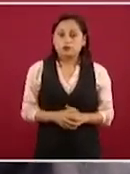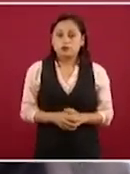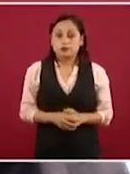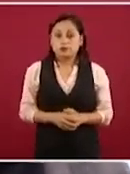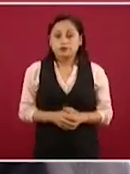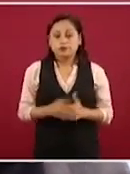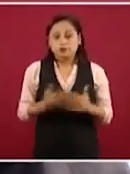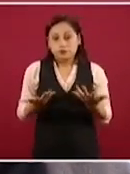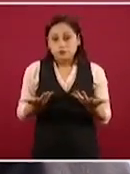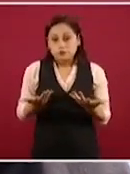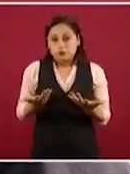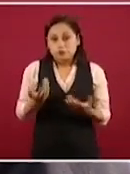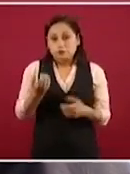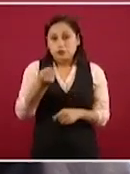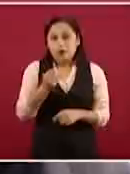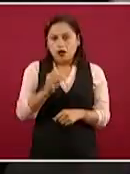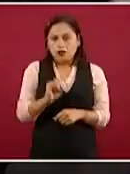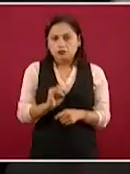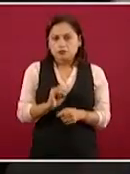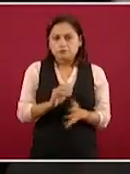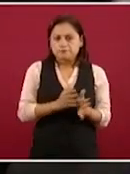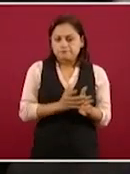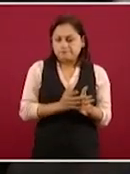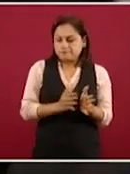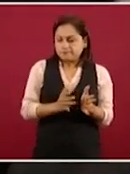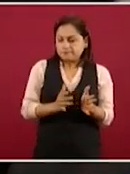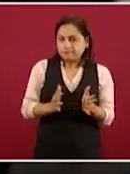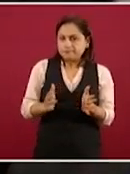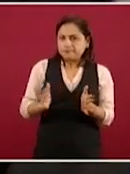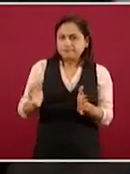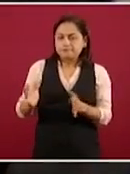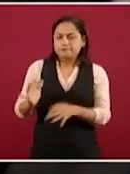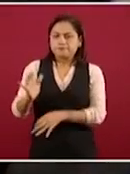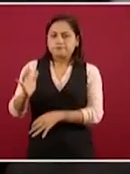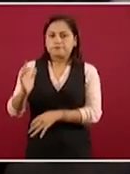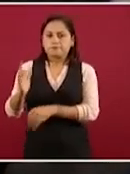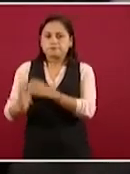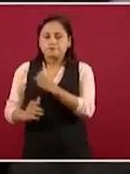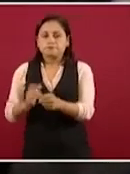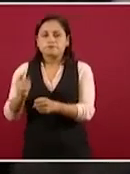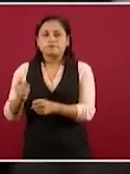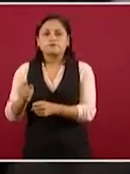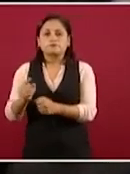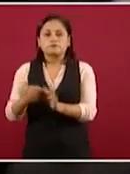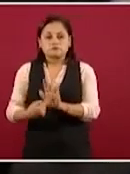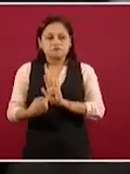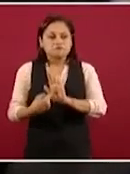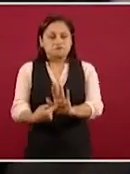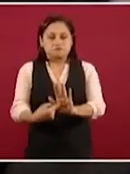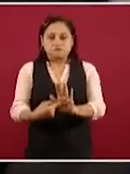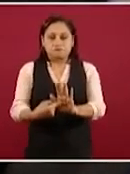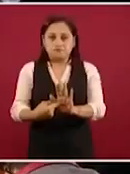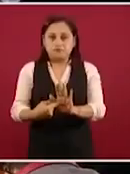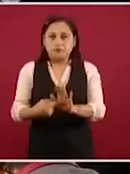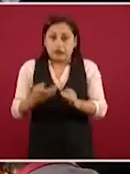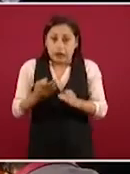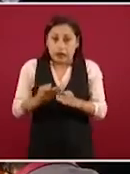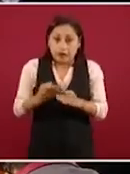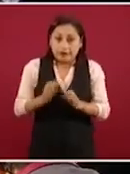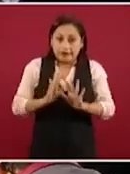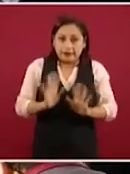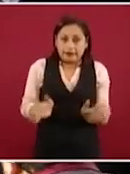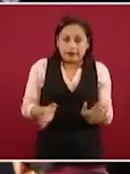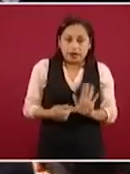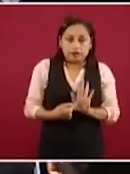Entonces, sí vamos a tener resultados mejores, ya hay